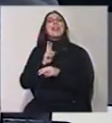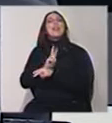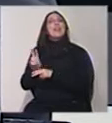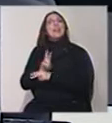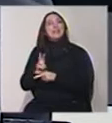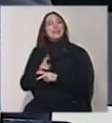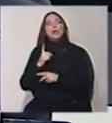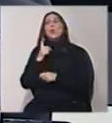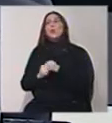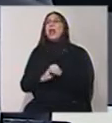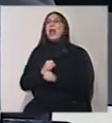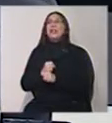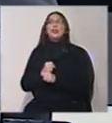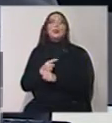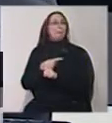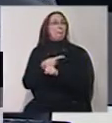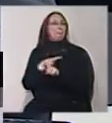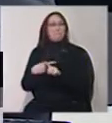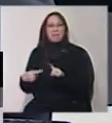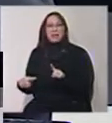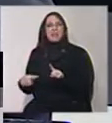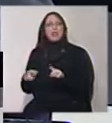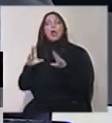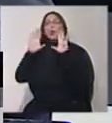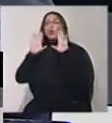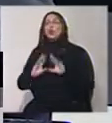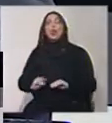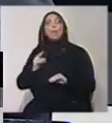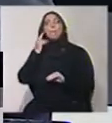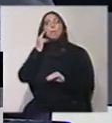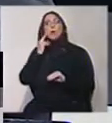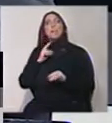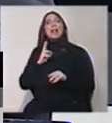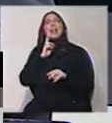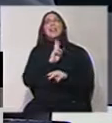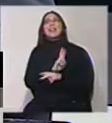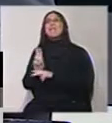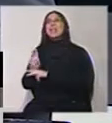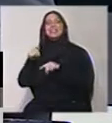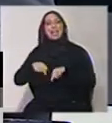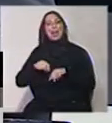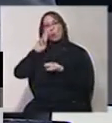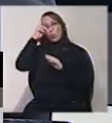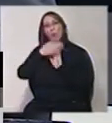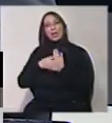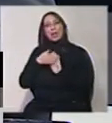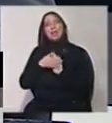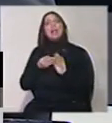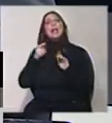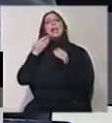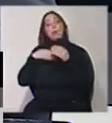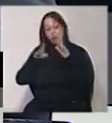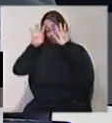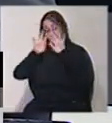cerca de un año y medio todas las problemáticas vinculadas a la defensa de este país para poder elaborar lo que después fue la